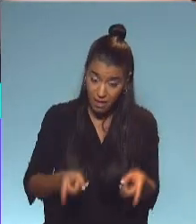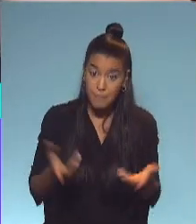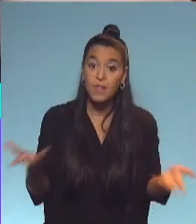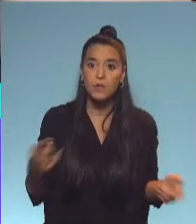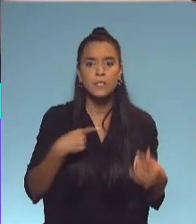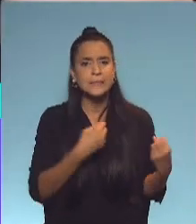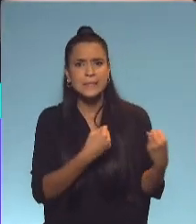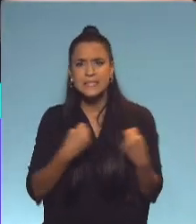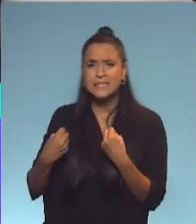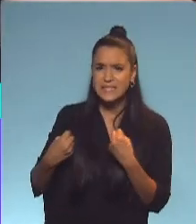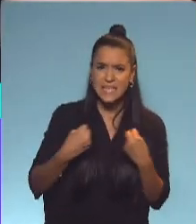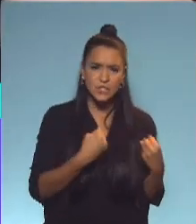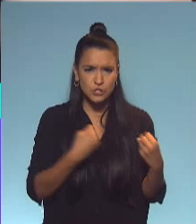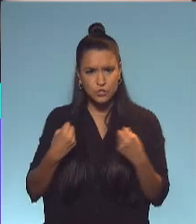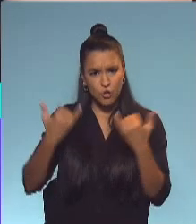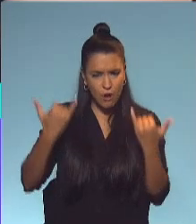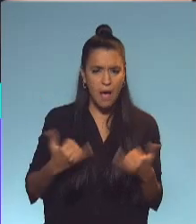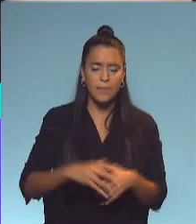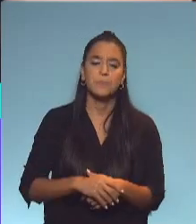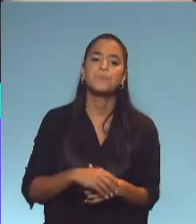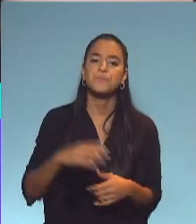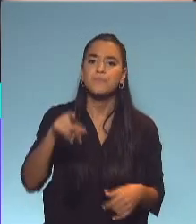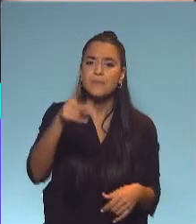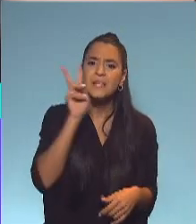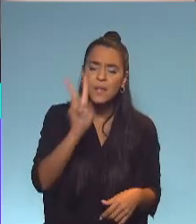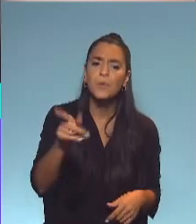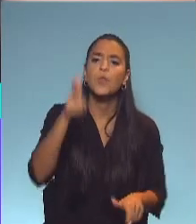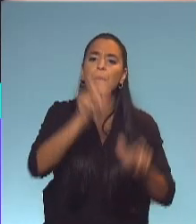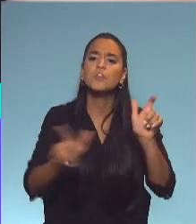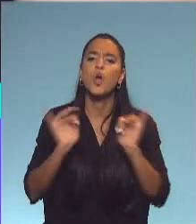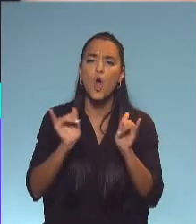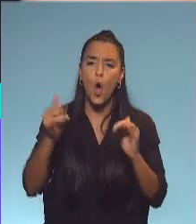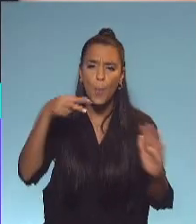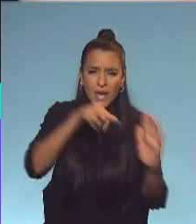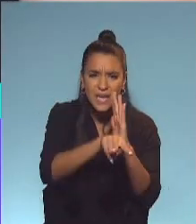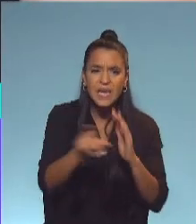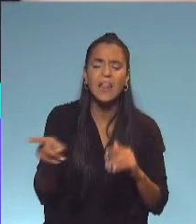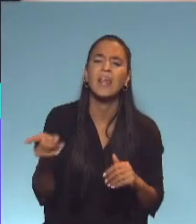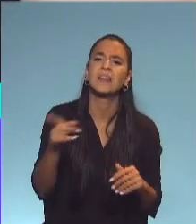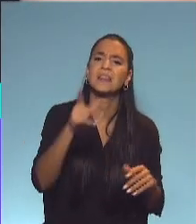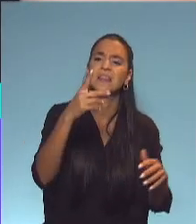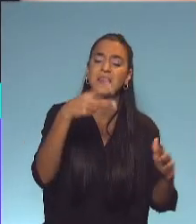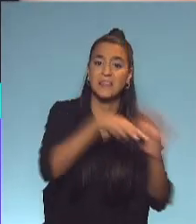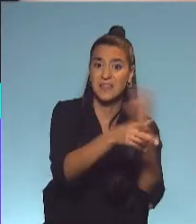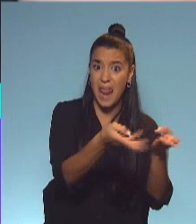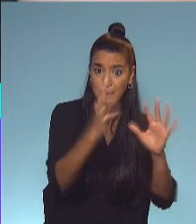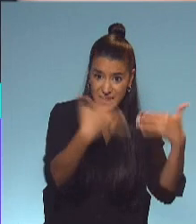Claro. vemos tensionados por todos lados. ¿Estás observando, Mara, gente más joven ingresando a terapia intensiva?